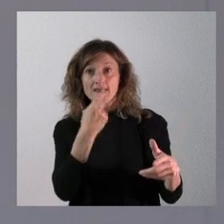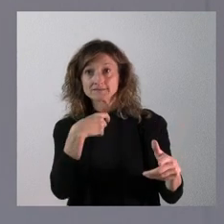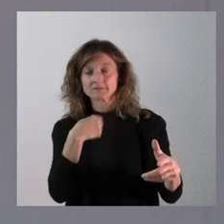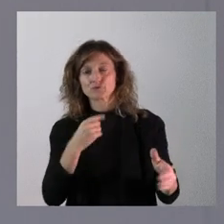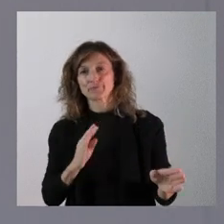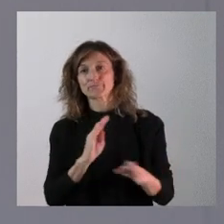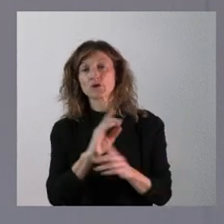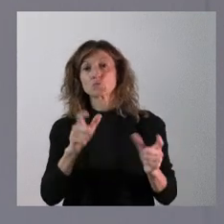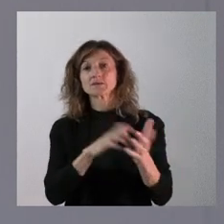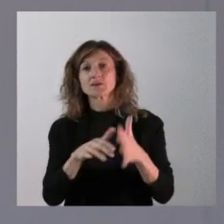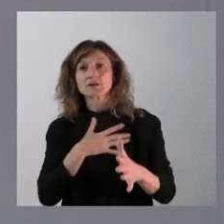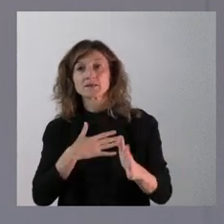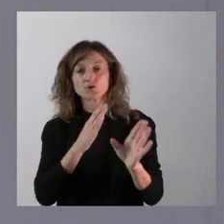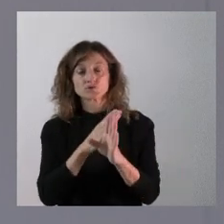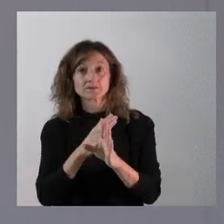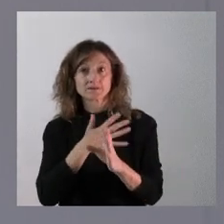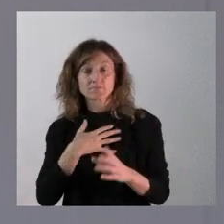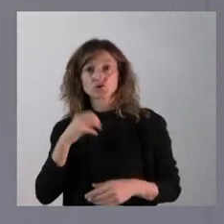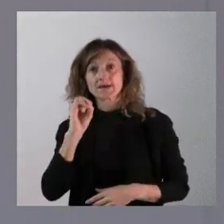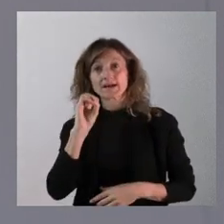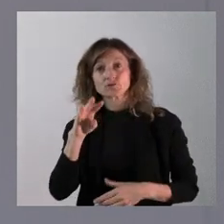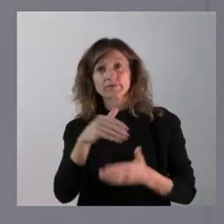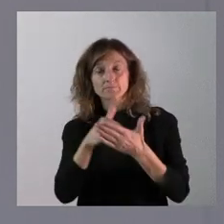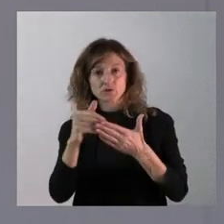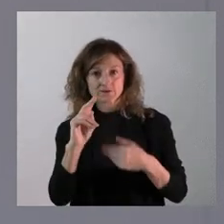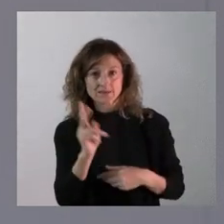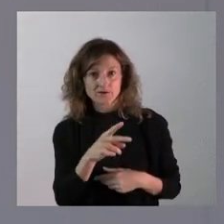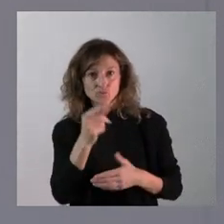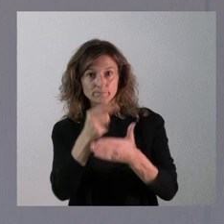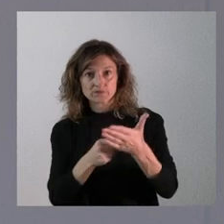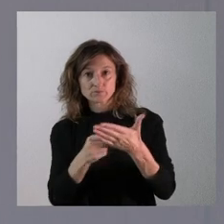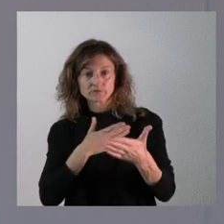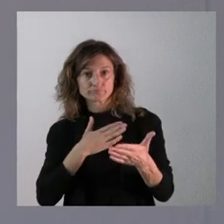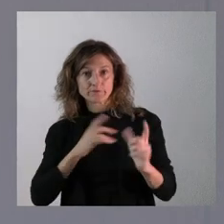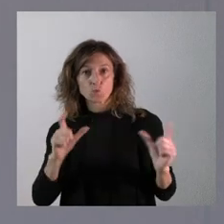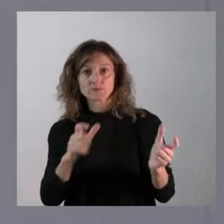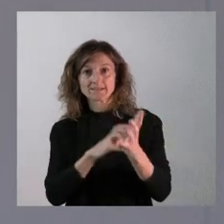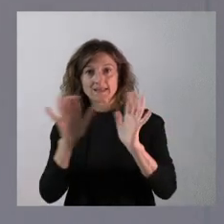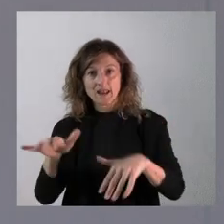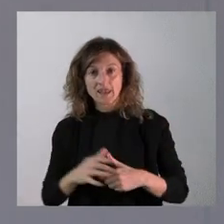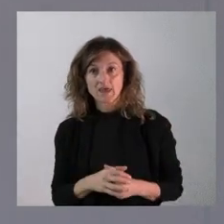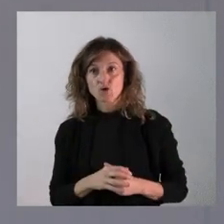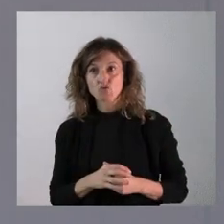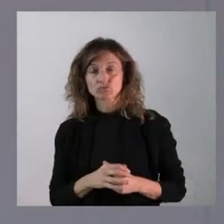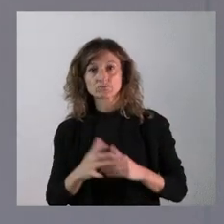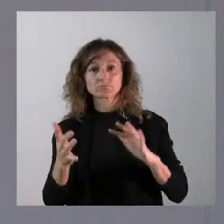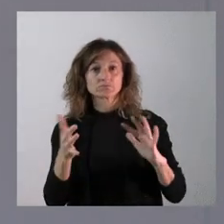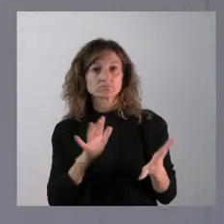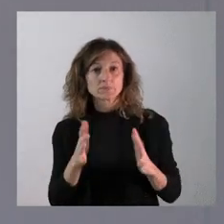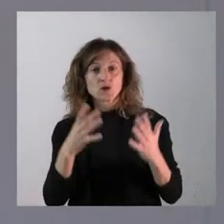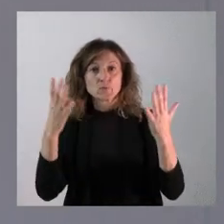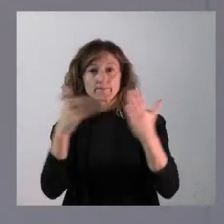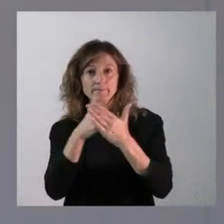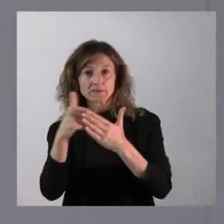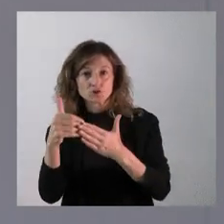Castilla y león es aportar ese orden de 14 millones de euros de presupuesto propio de la junta de Castilla y león algo así como 9